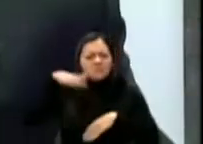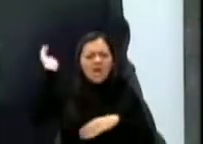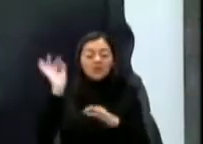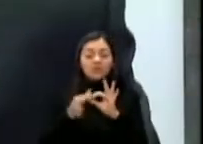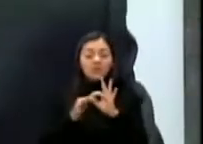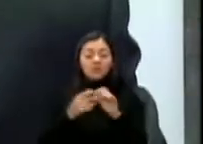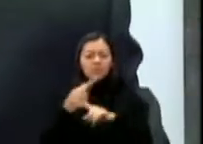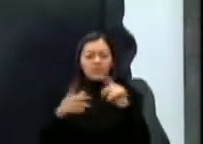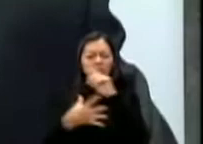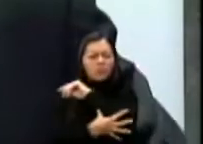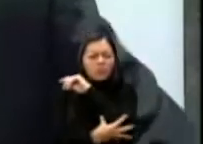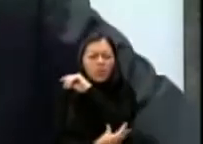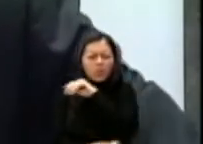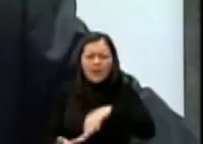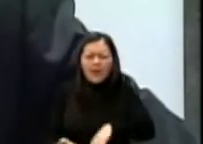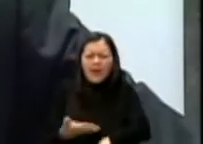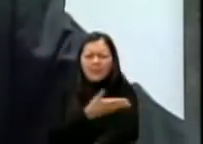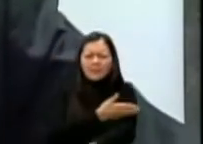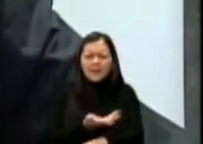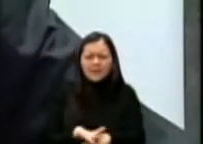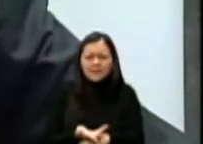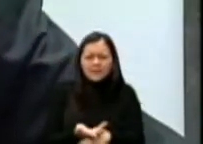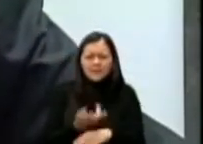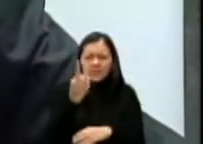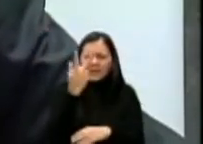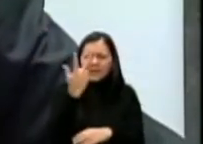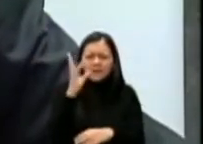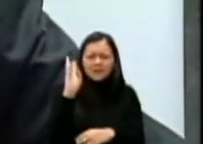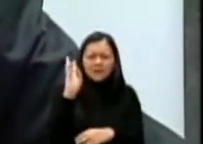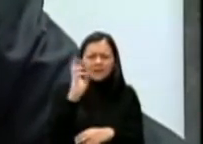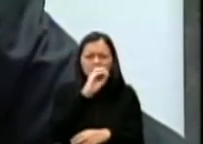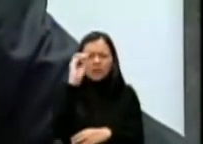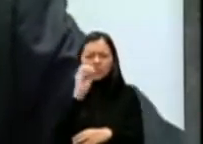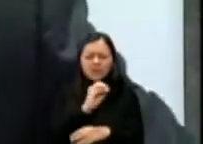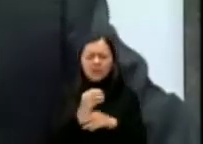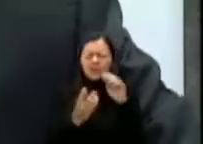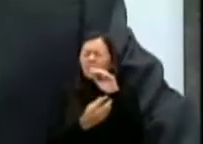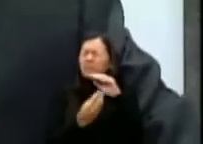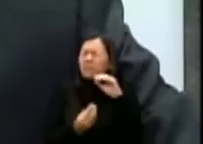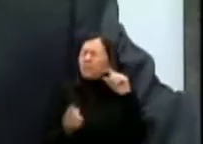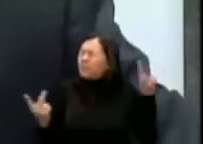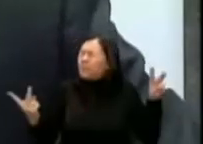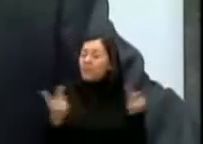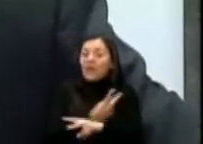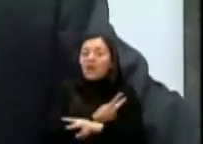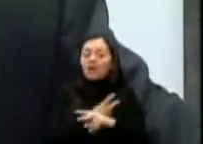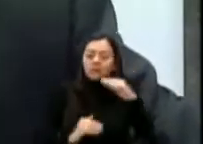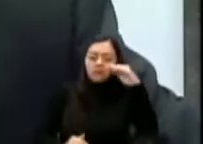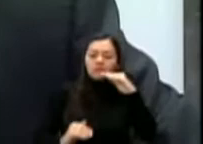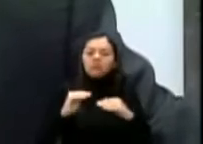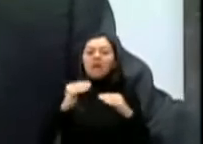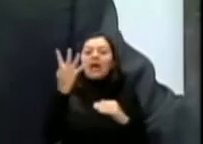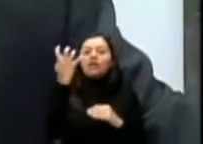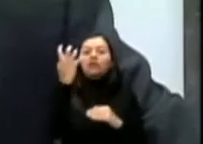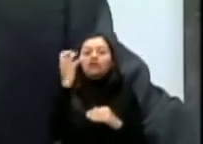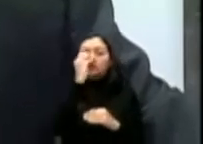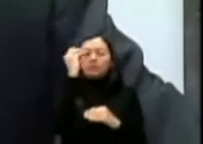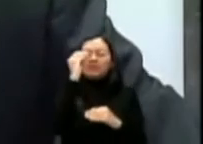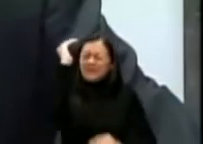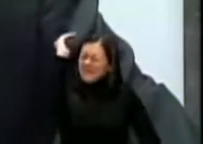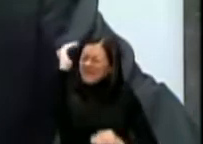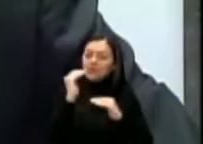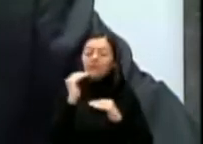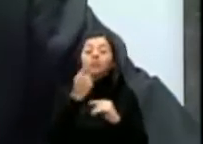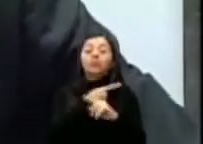extrema en el 36 por ciento lo hemos reducido en 14 punto la pobreza extrema la amazonía y es la mayoría de esa pobreza está concentrar nuestros pueblos ancestrales